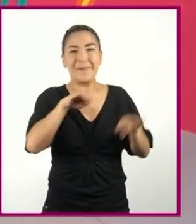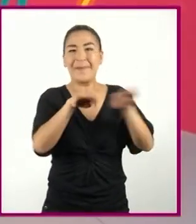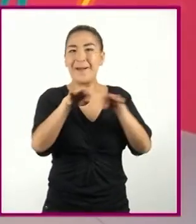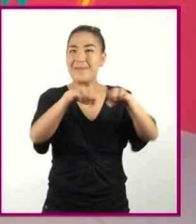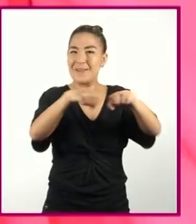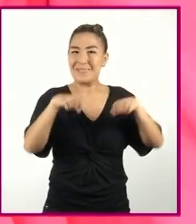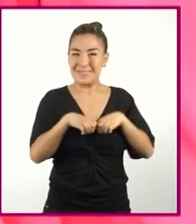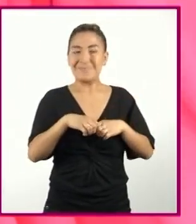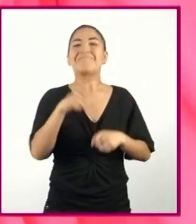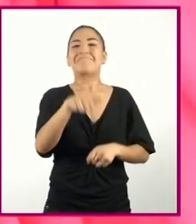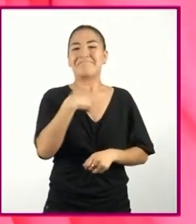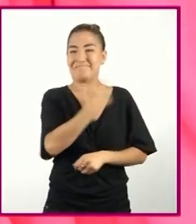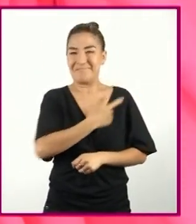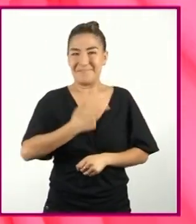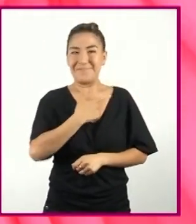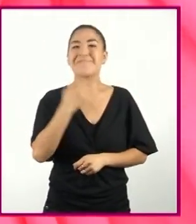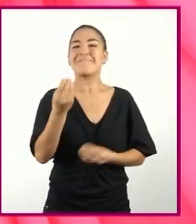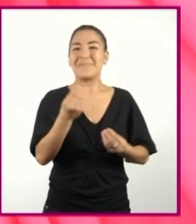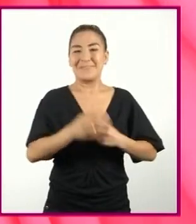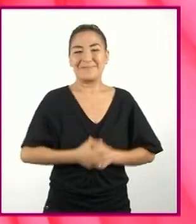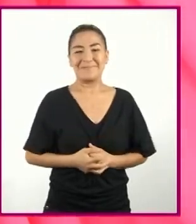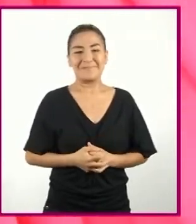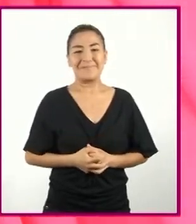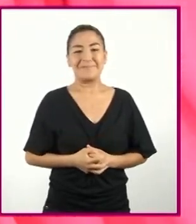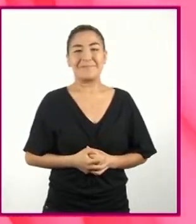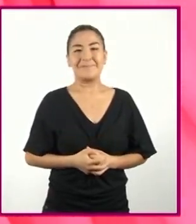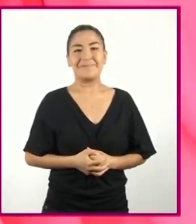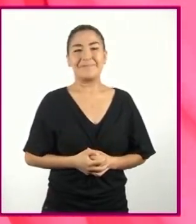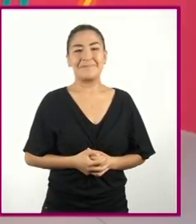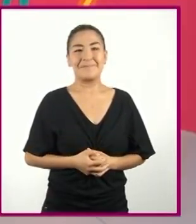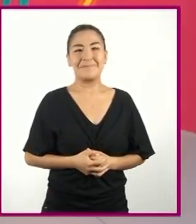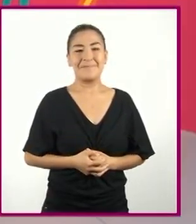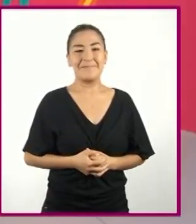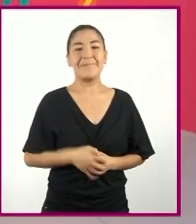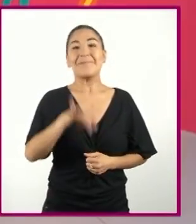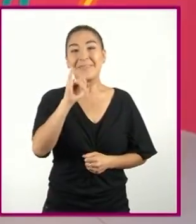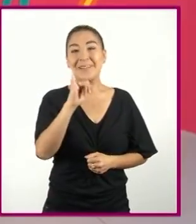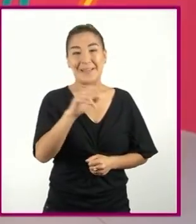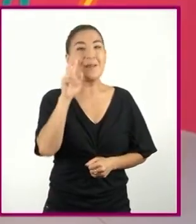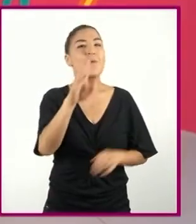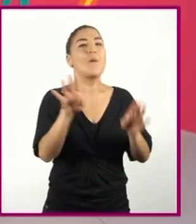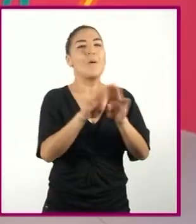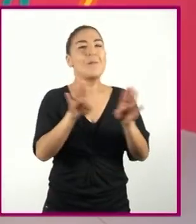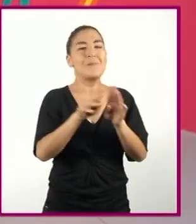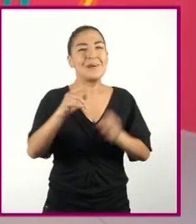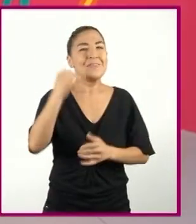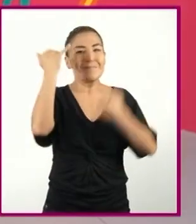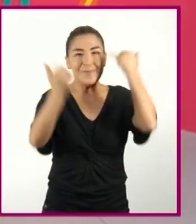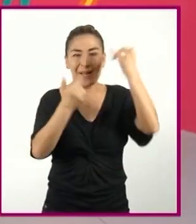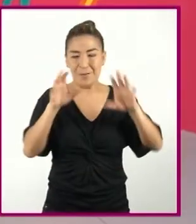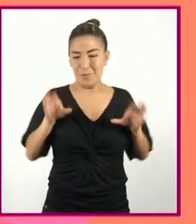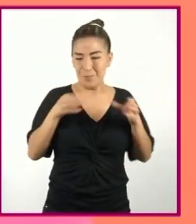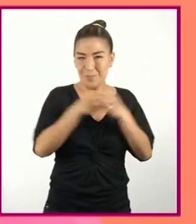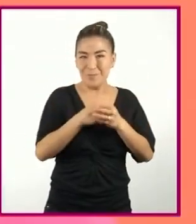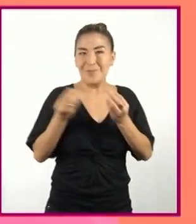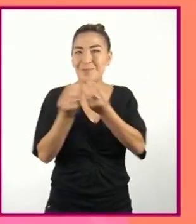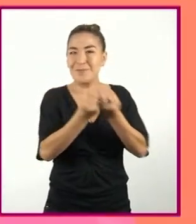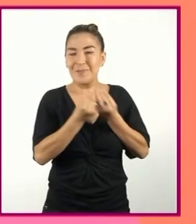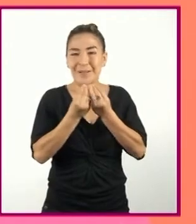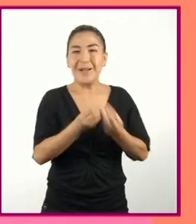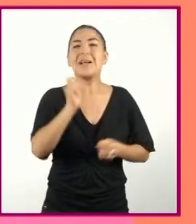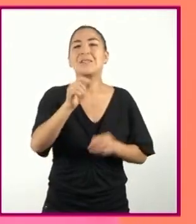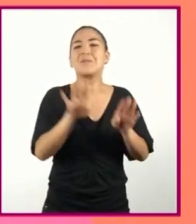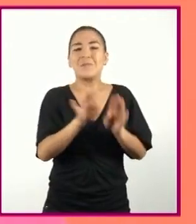Esto sí me late cacahuate. Sí, vamos a crear en comunidad. Vamos a decir lo